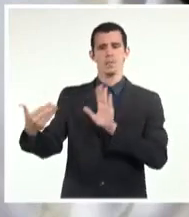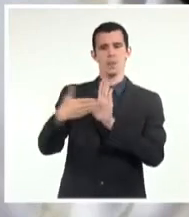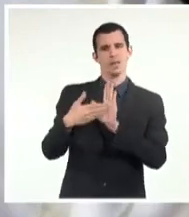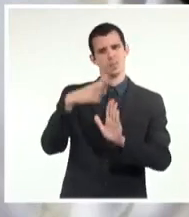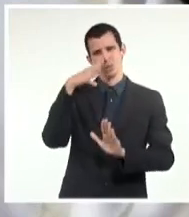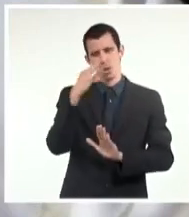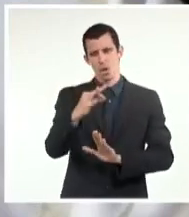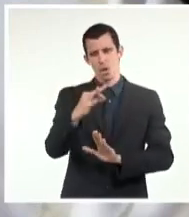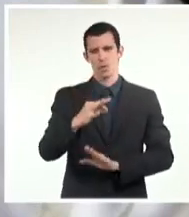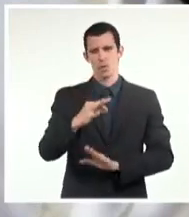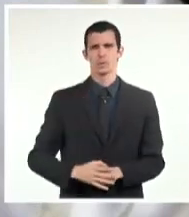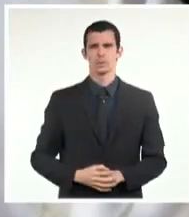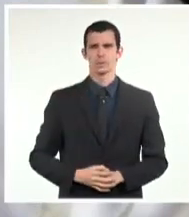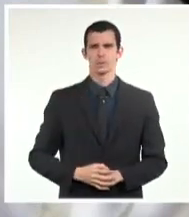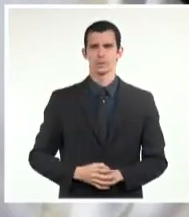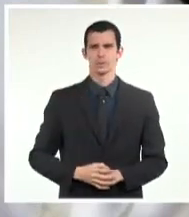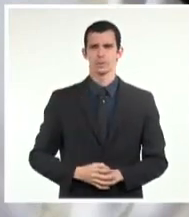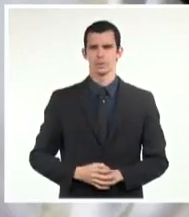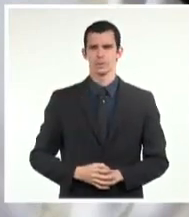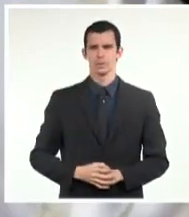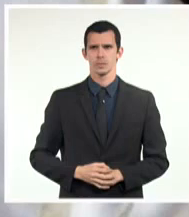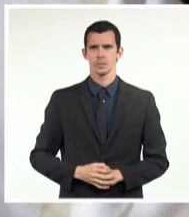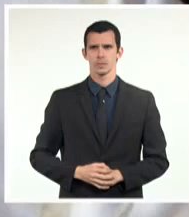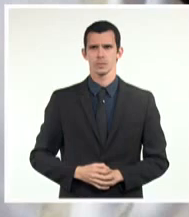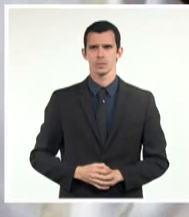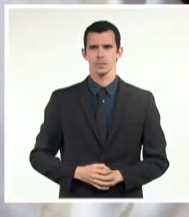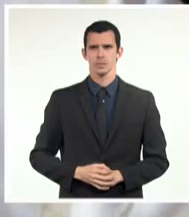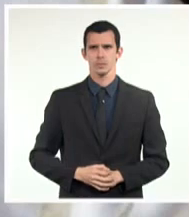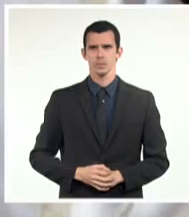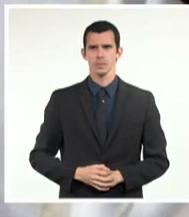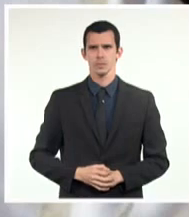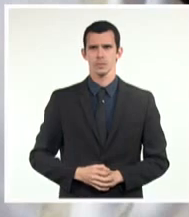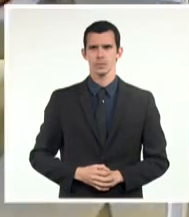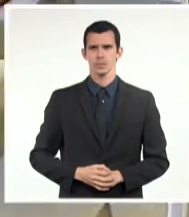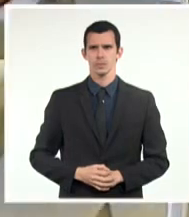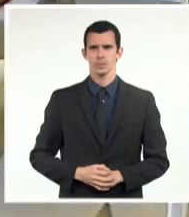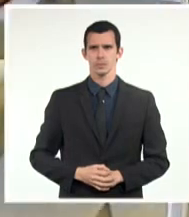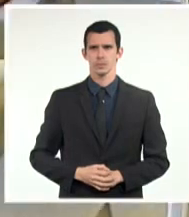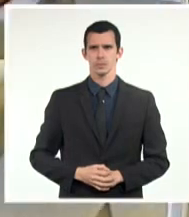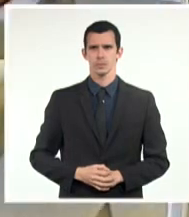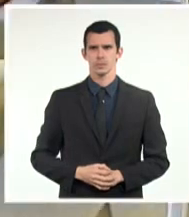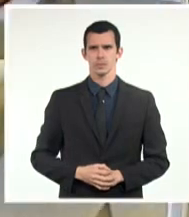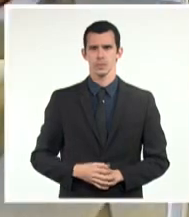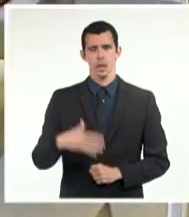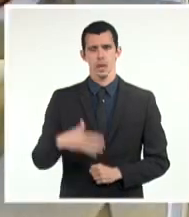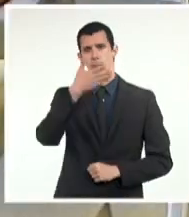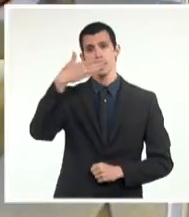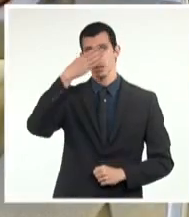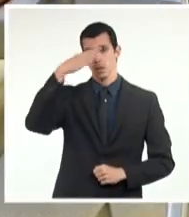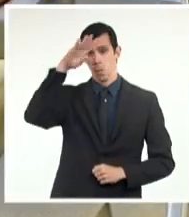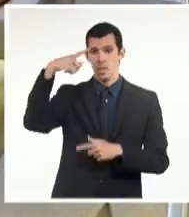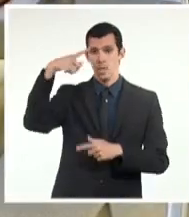pesan negativamente sobre la población. Durante la vigencia del duelo oficial, la bandera de la Estrella Solitaria